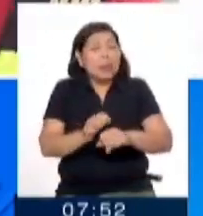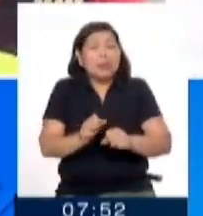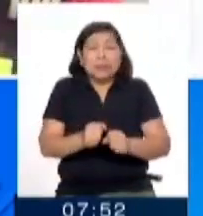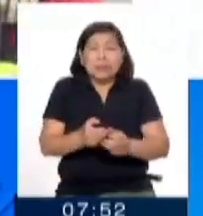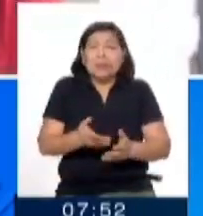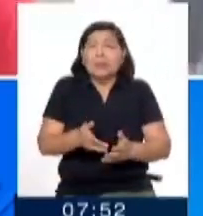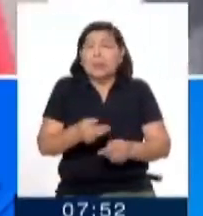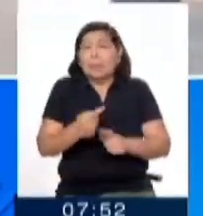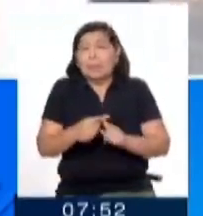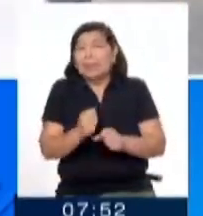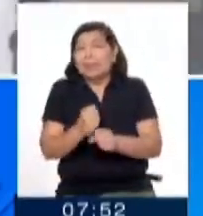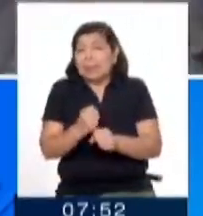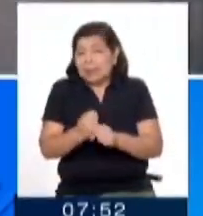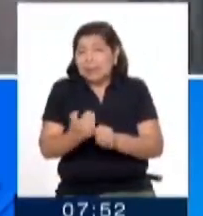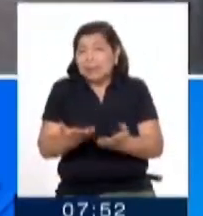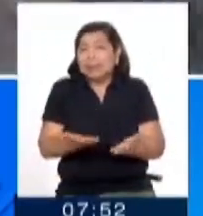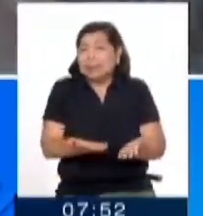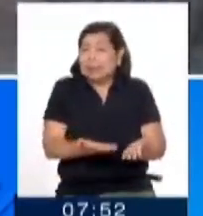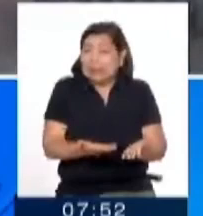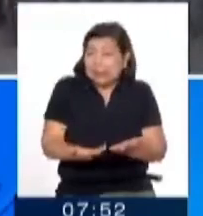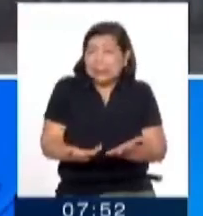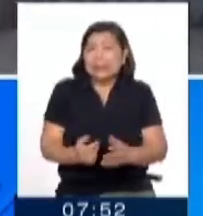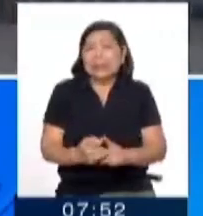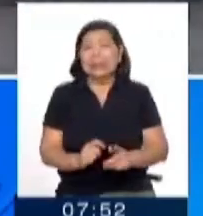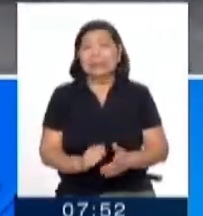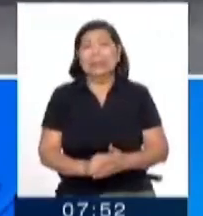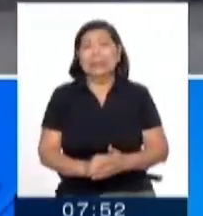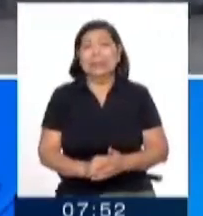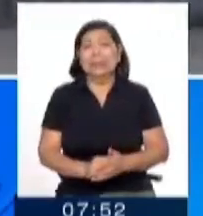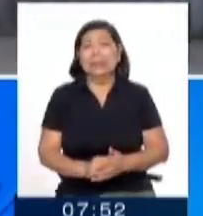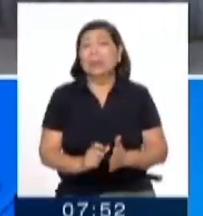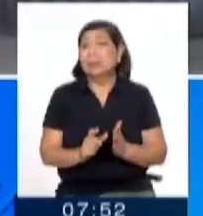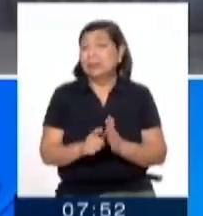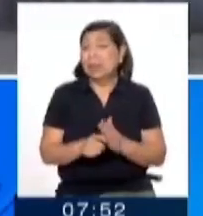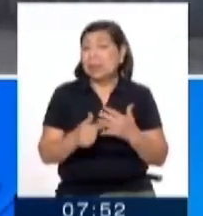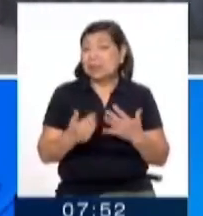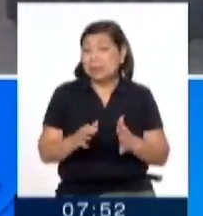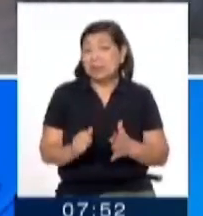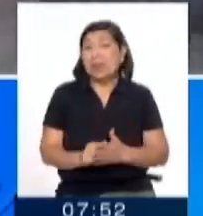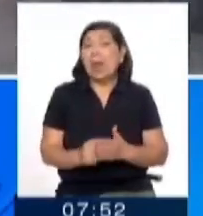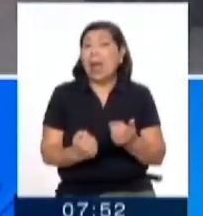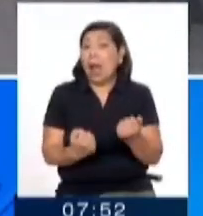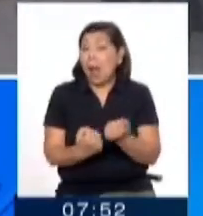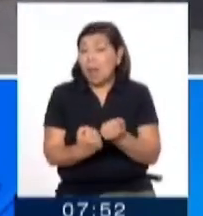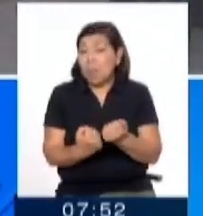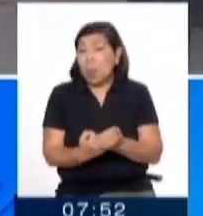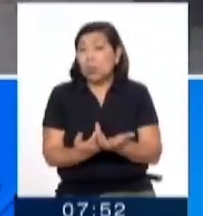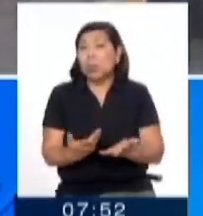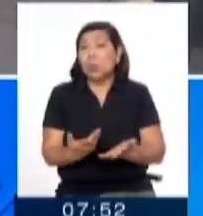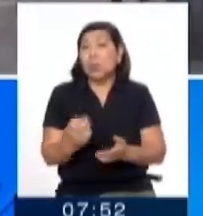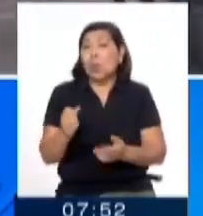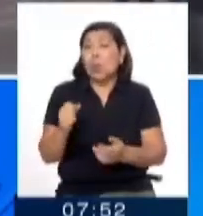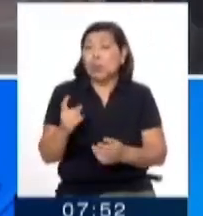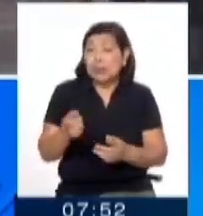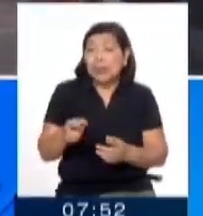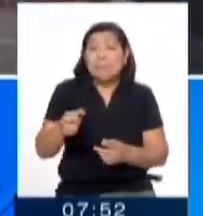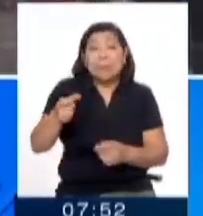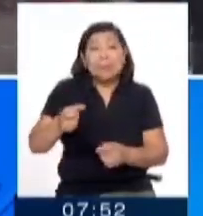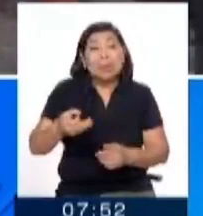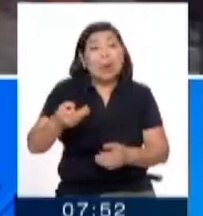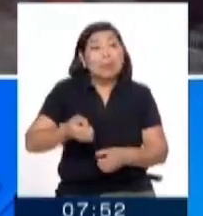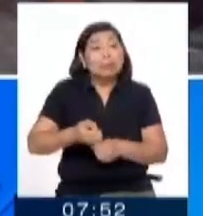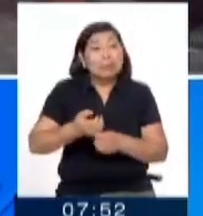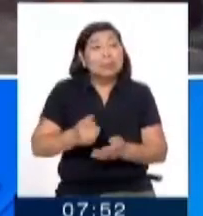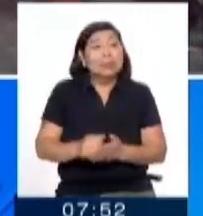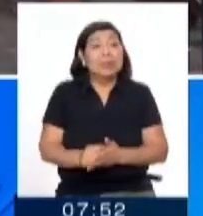con los bomberos para el trabajo del rescate. Y luego ya, pues, con el apoyo del equipo USAR Perú, que es un equipo especializado del Cuerpo de Bomberos